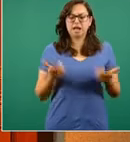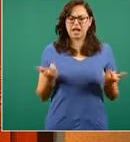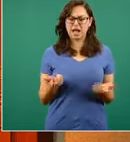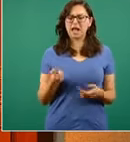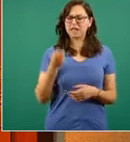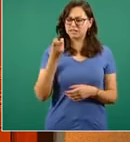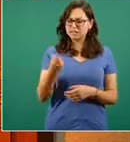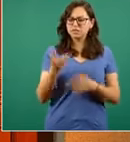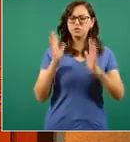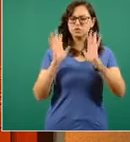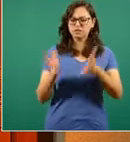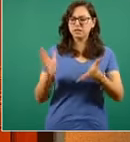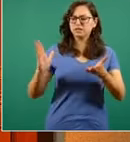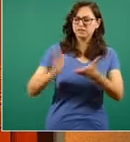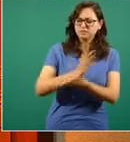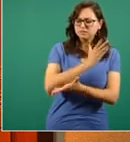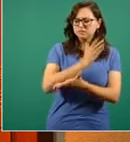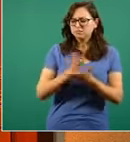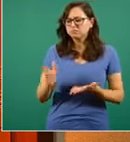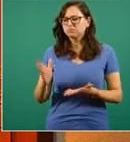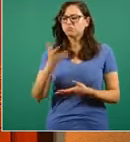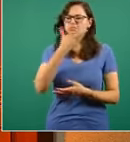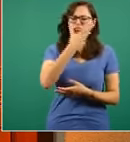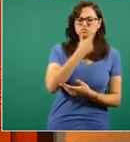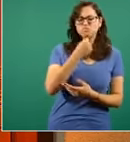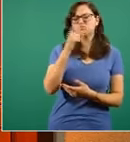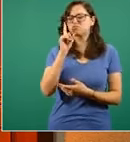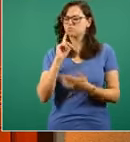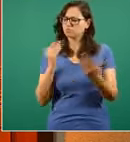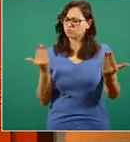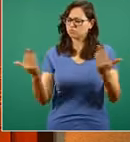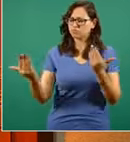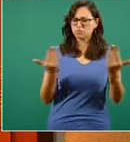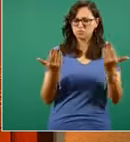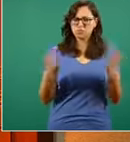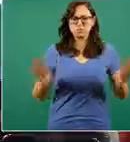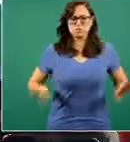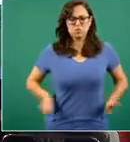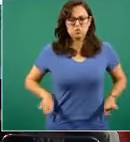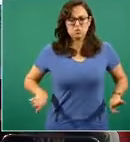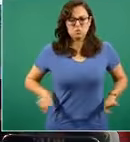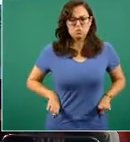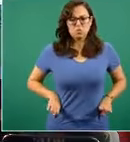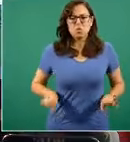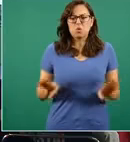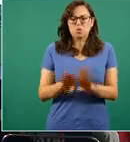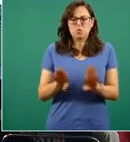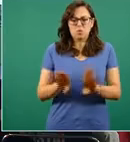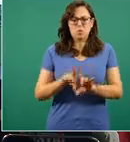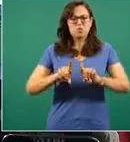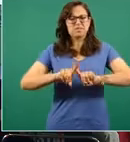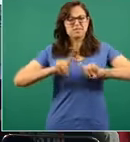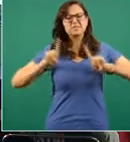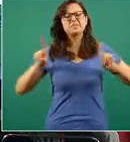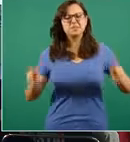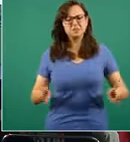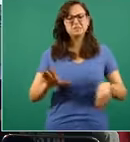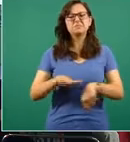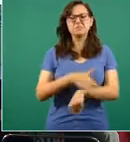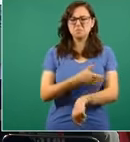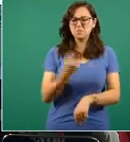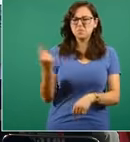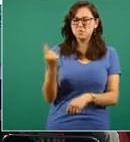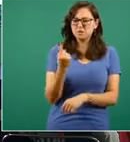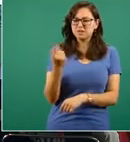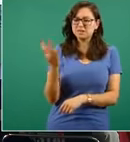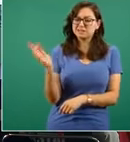análisis diferenciados y en relación a la información para ver si este efecto entre hombre y mujer se debe solamente